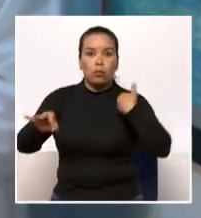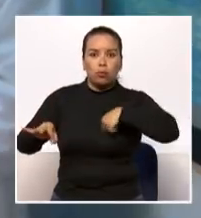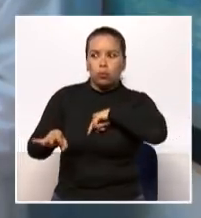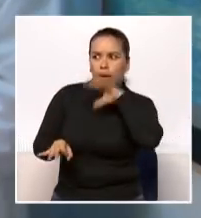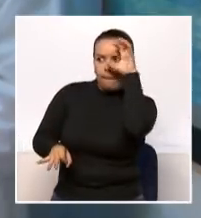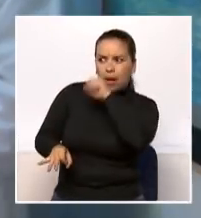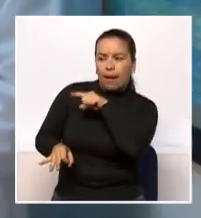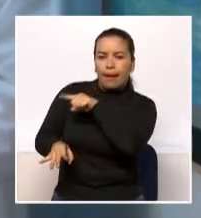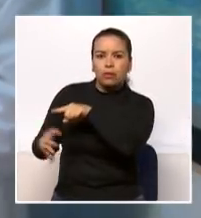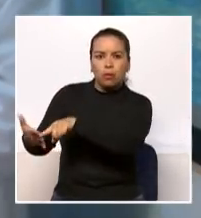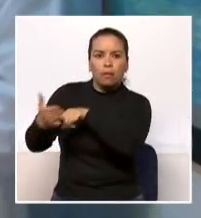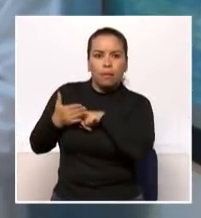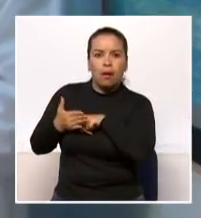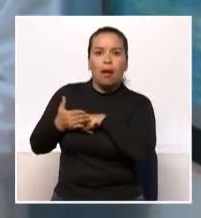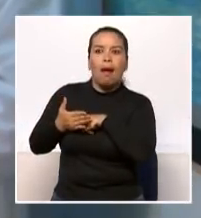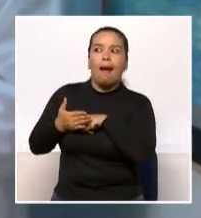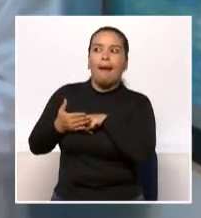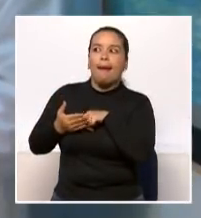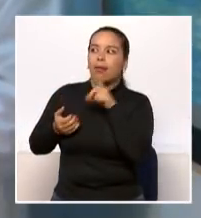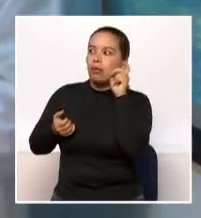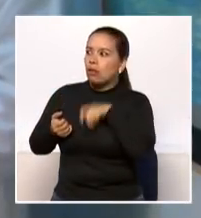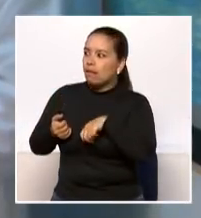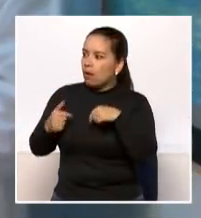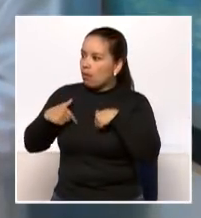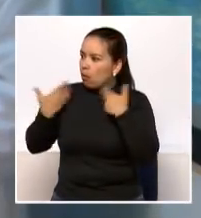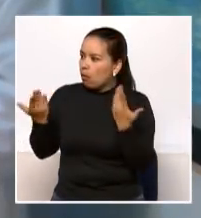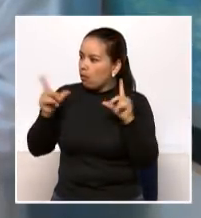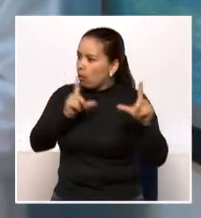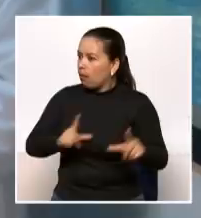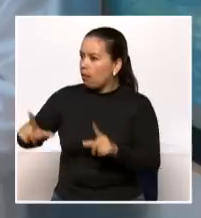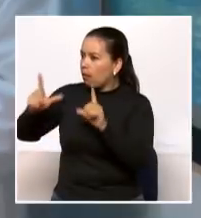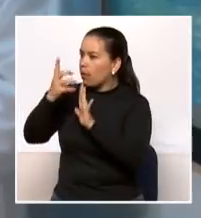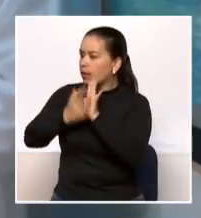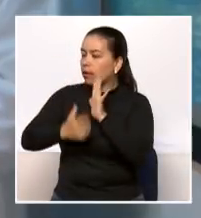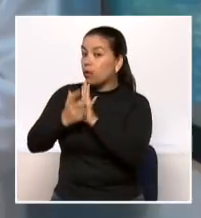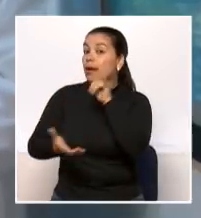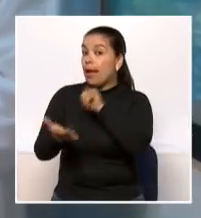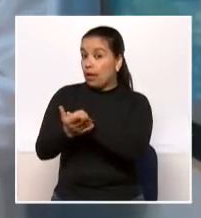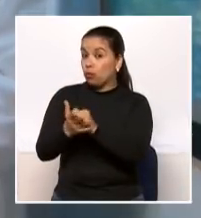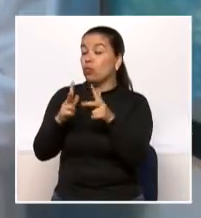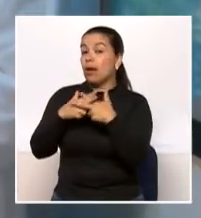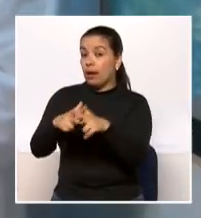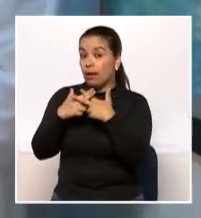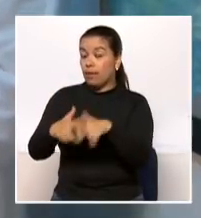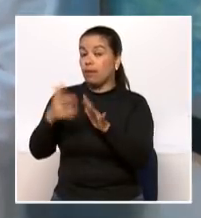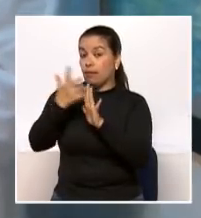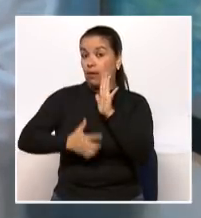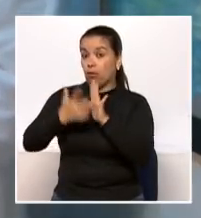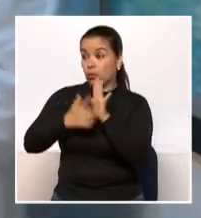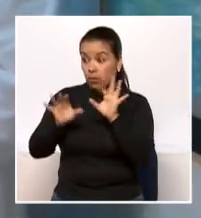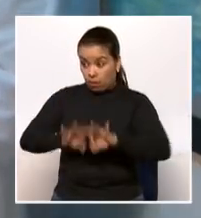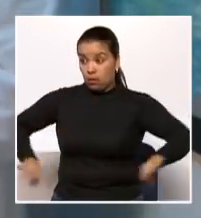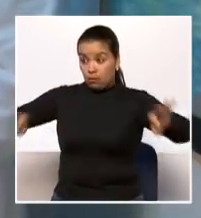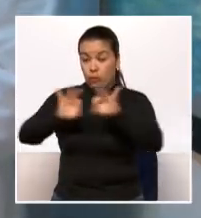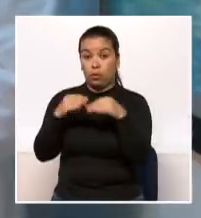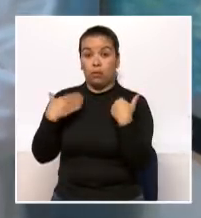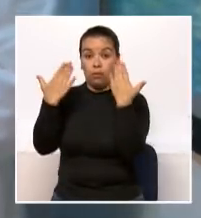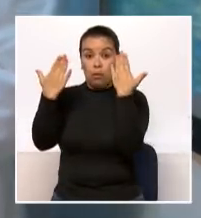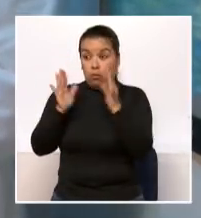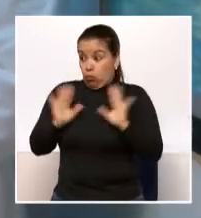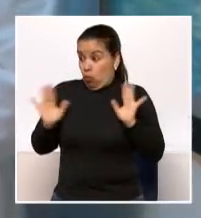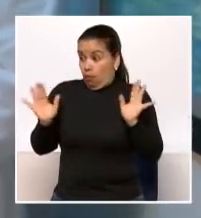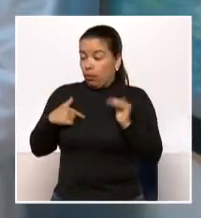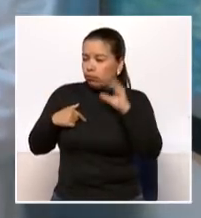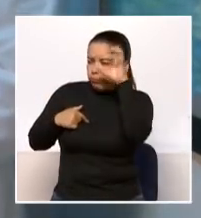patologías, nosotros tenemos que saber también cómo diagnosticar, porque esto es una herramienta diagnóstica, ¿sí? Es una herramienta, no es para ver solamente qué